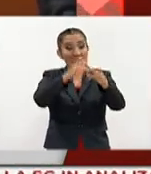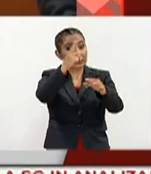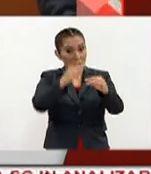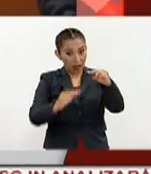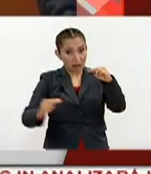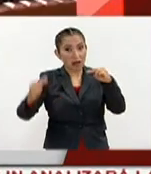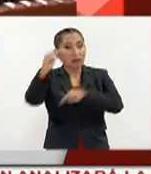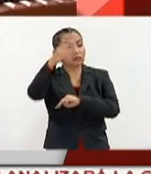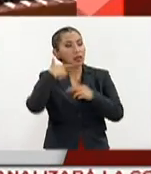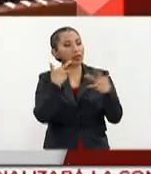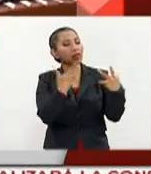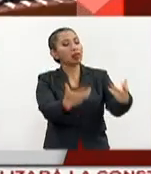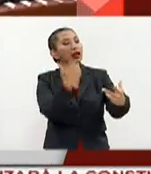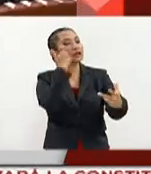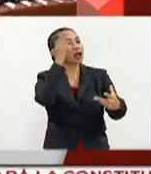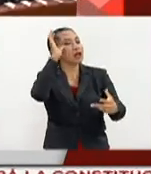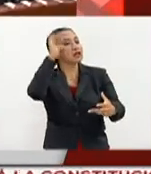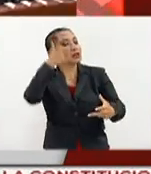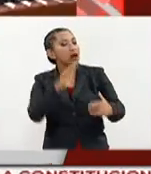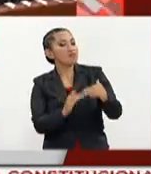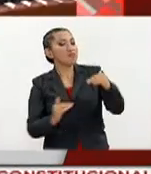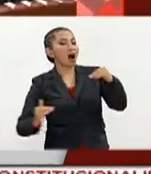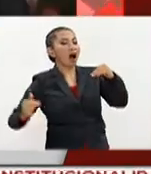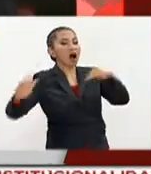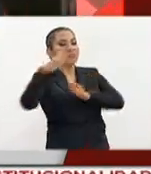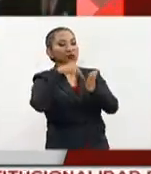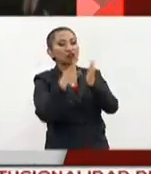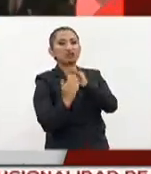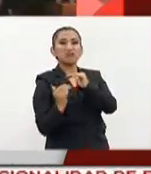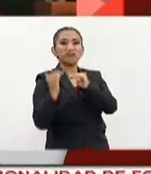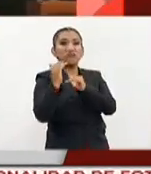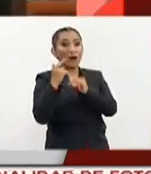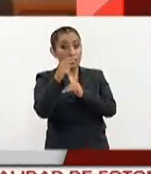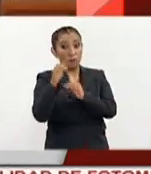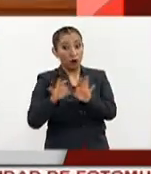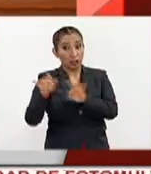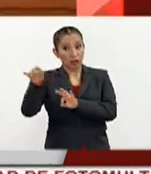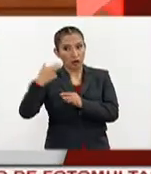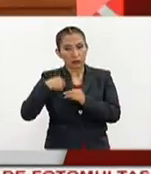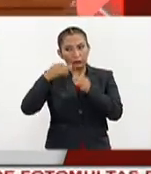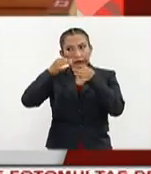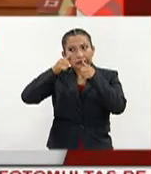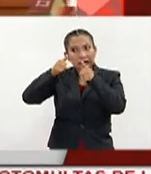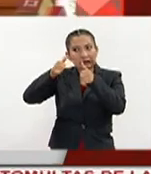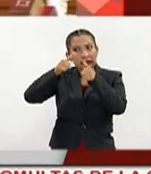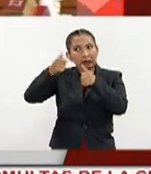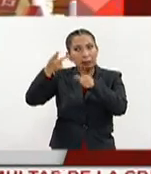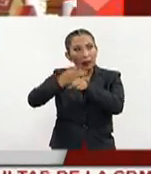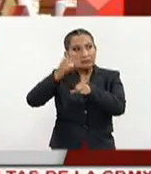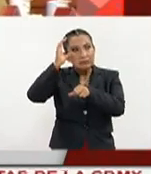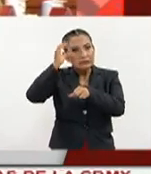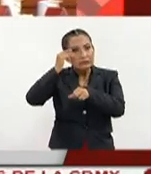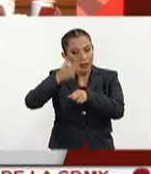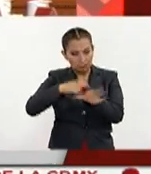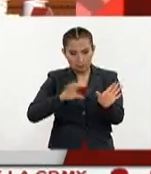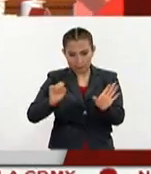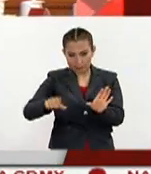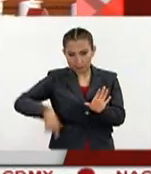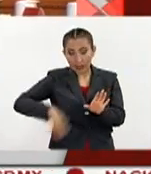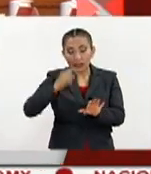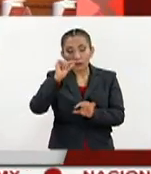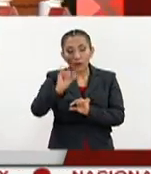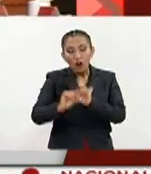nivel de ambición que propone China y de ahí que es muy relevante que nosotros le demos seguimiento. Ahora, como bien comentas,